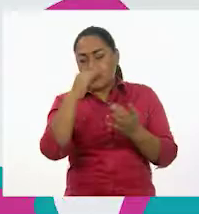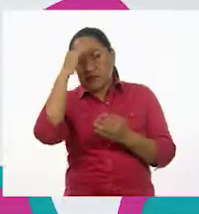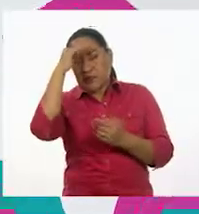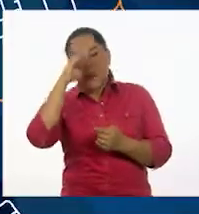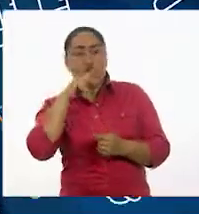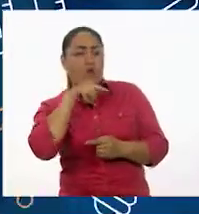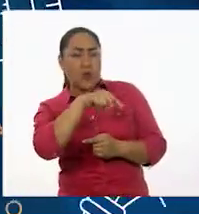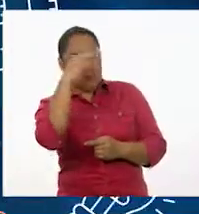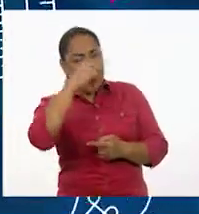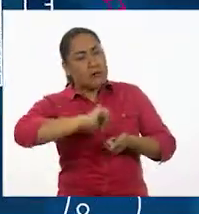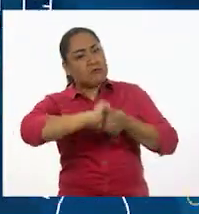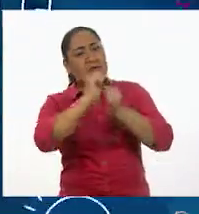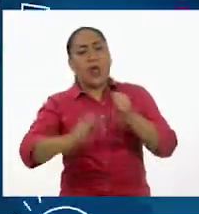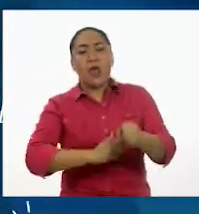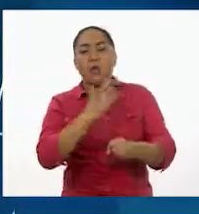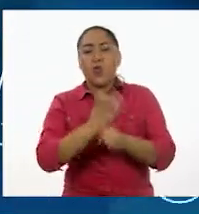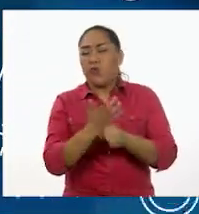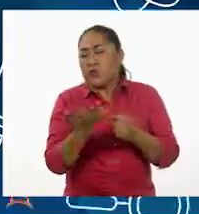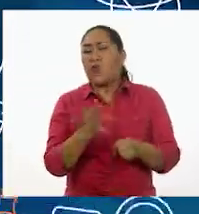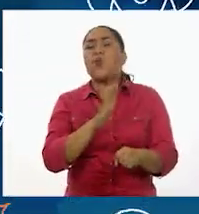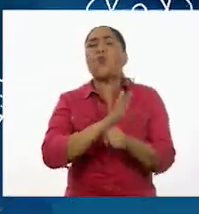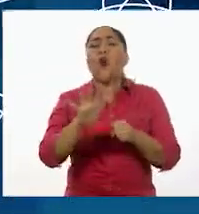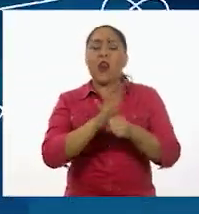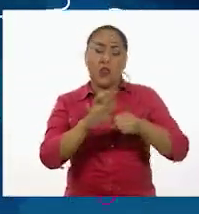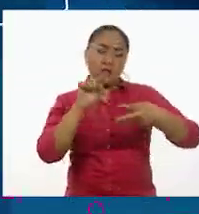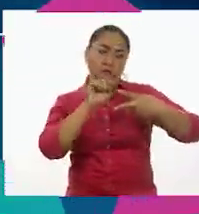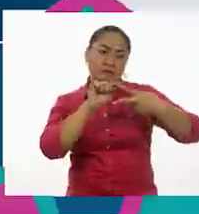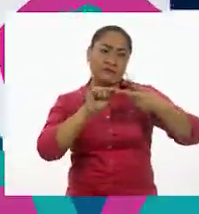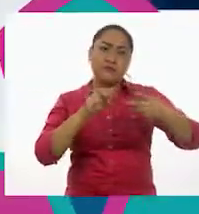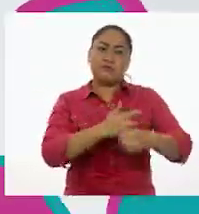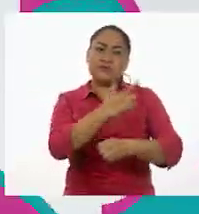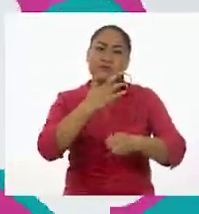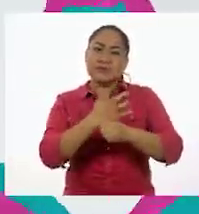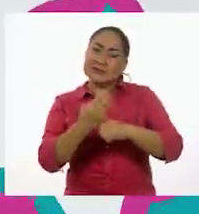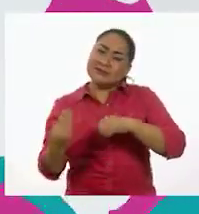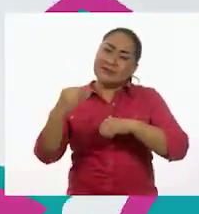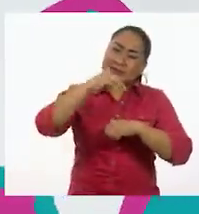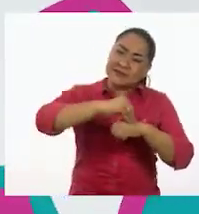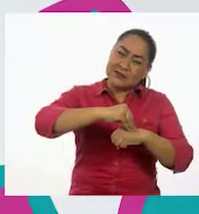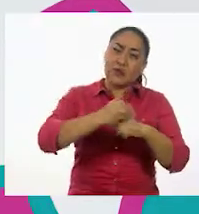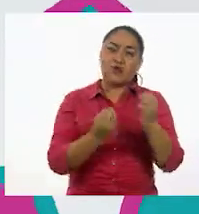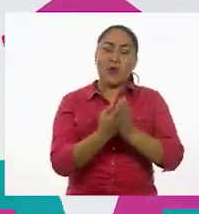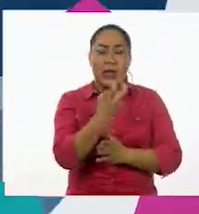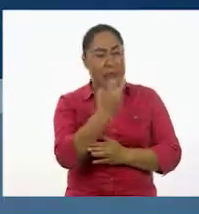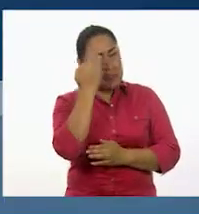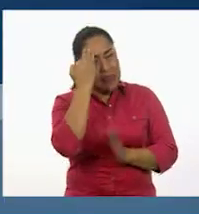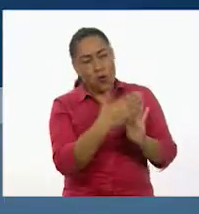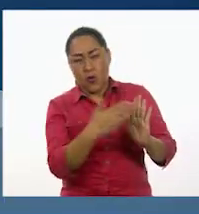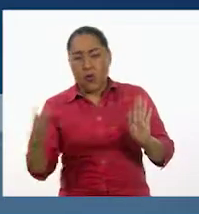república. ¿Cuáles fueron los dos tipos de república que se instauraron durante esta época? Yo.